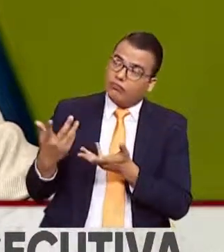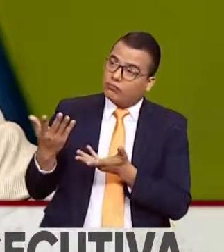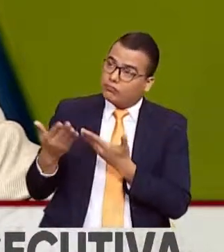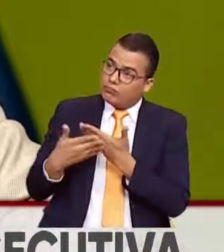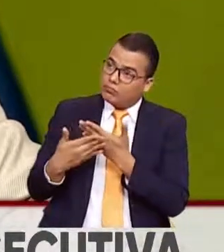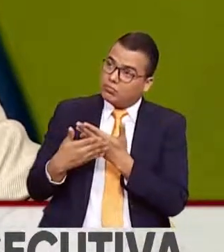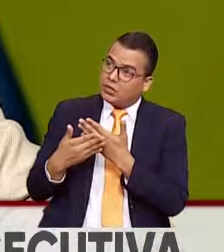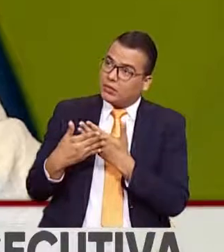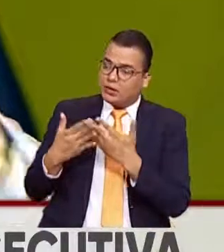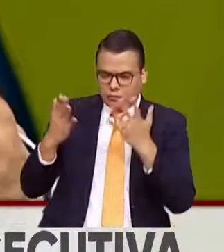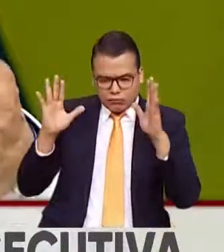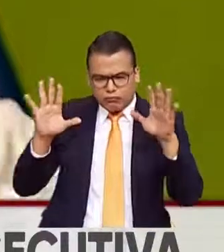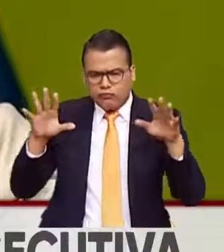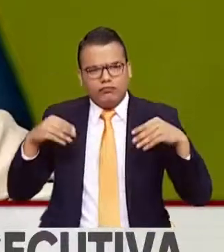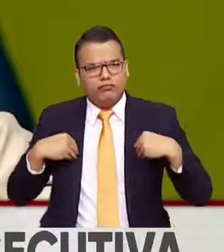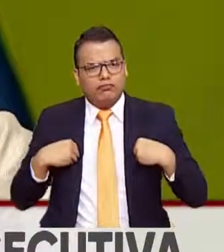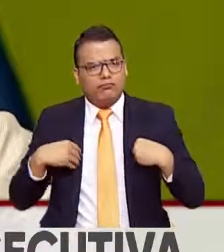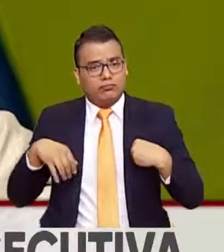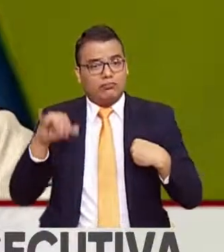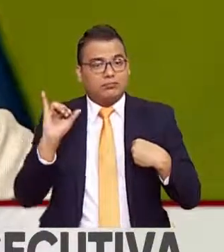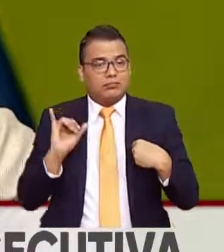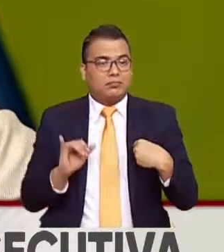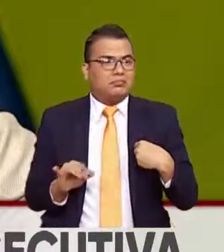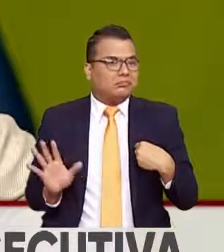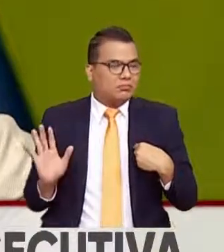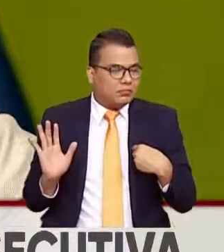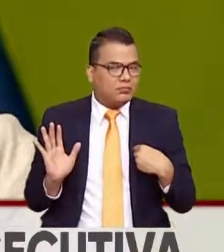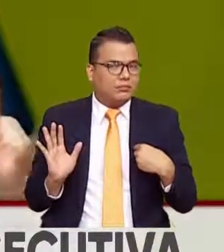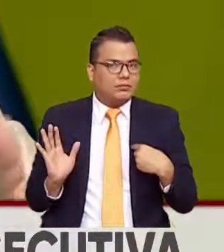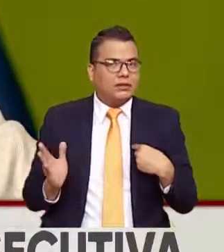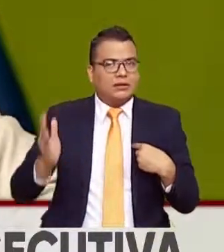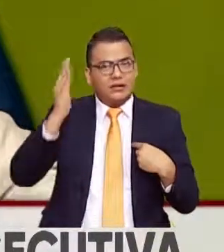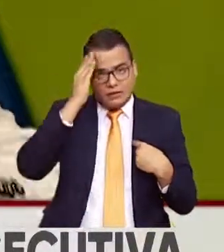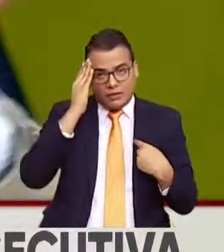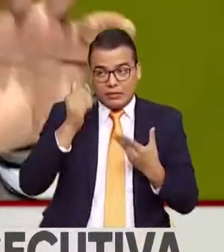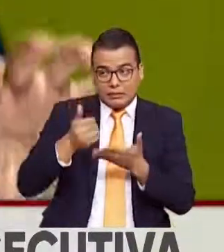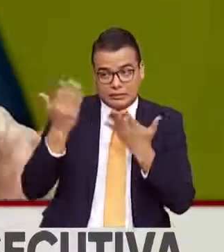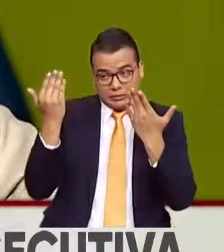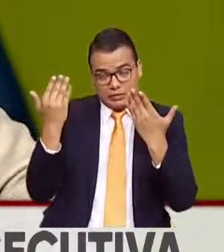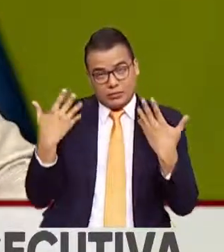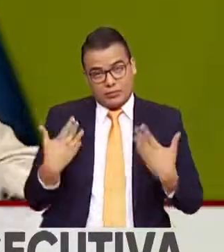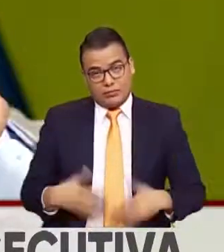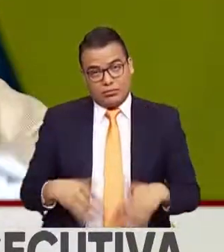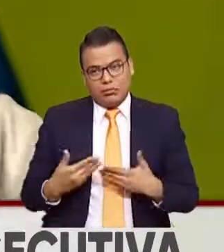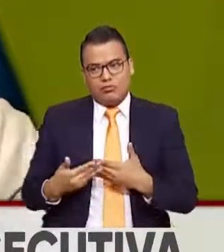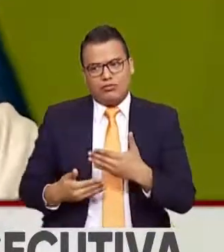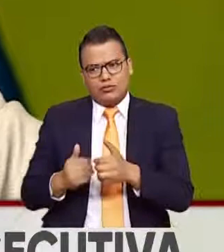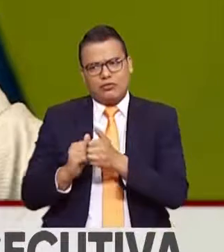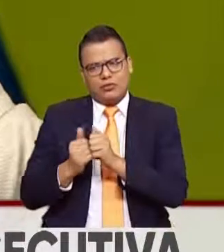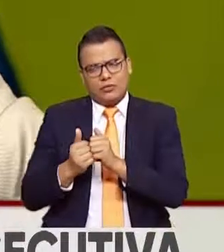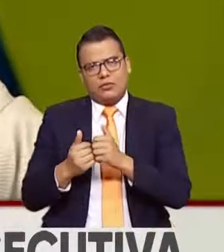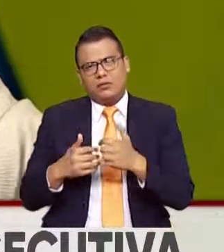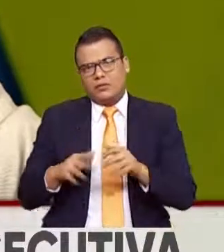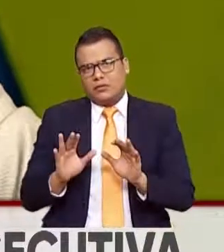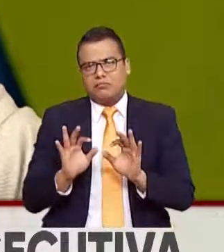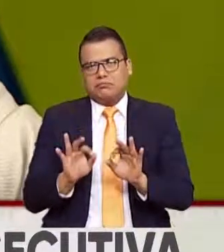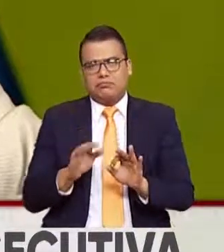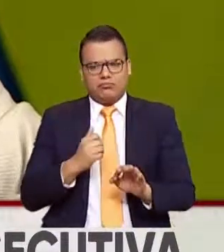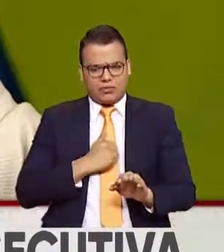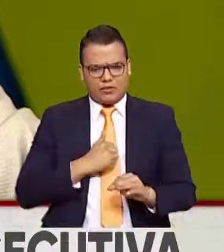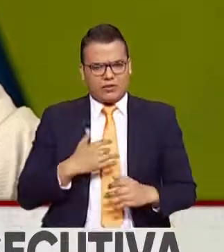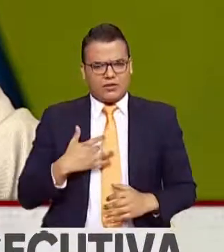siempre siempre prestaba atención porque me ha ayudado muchísimo en el terreno deportivo y en el terreno también del espíritu